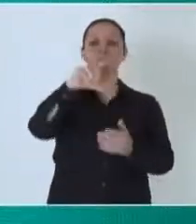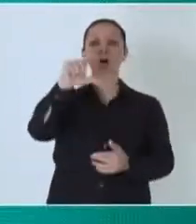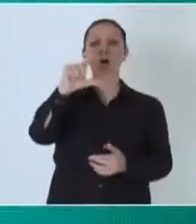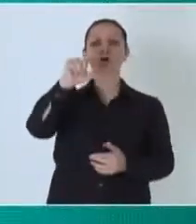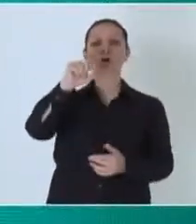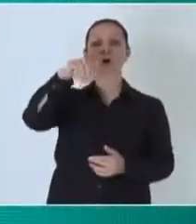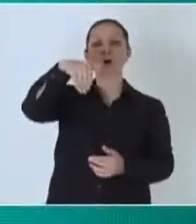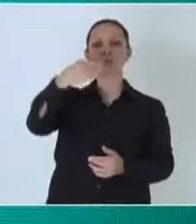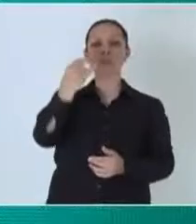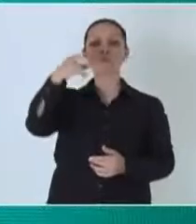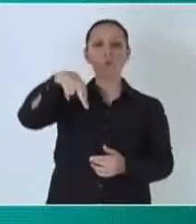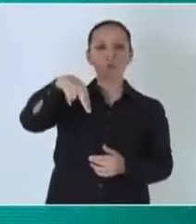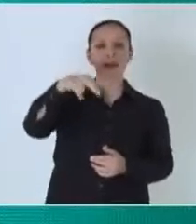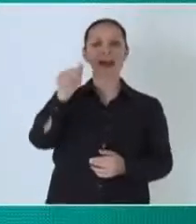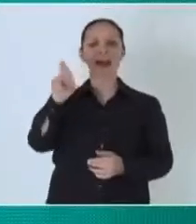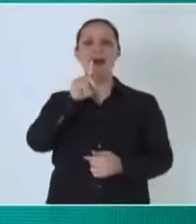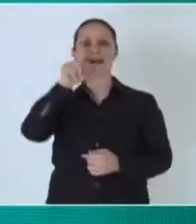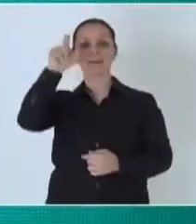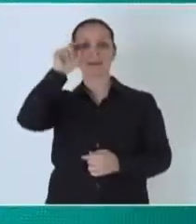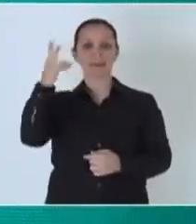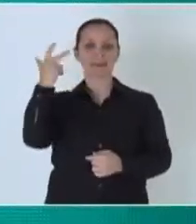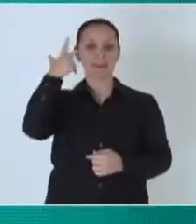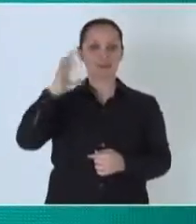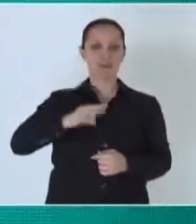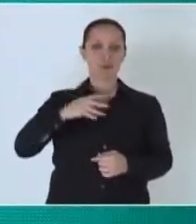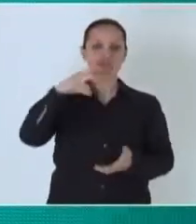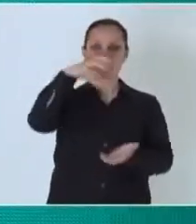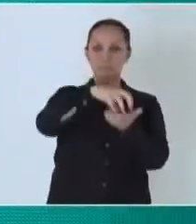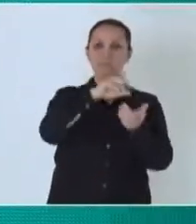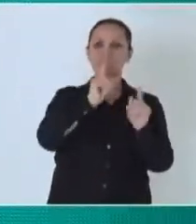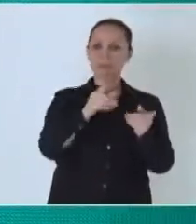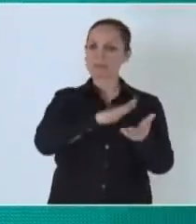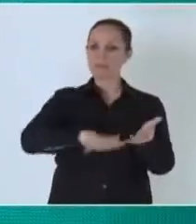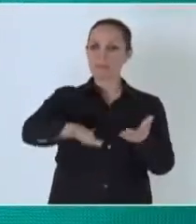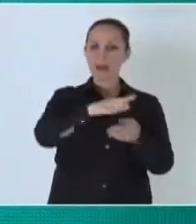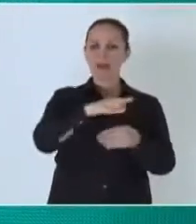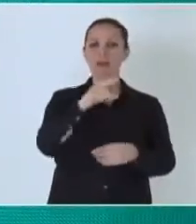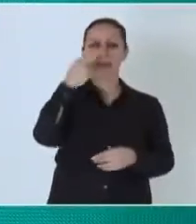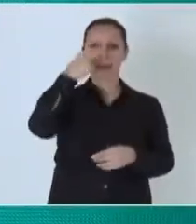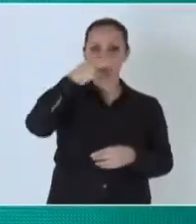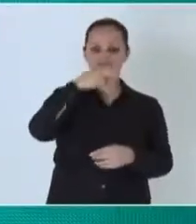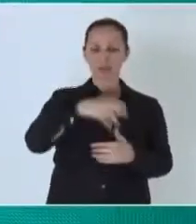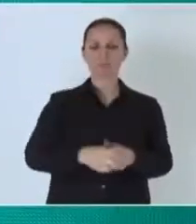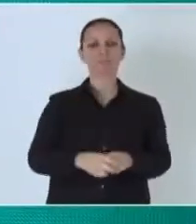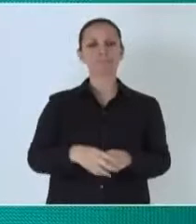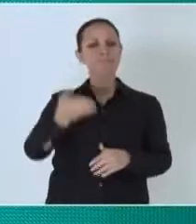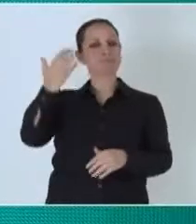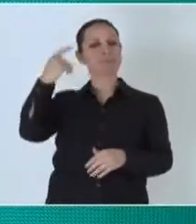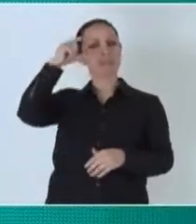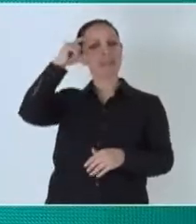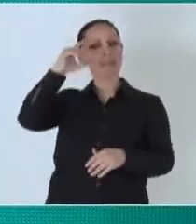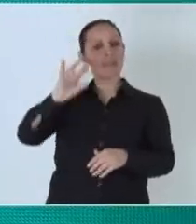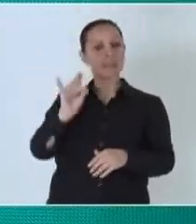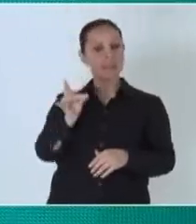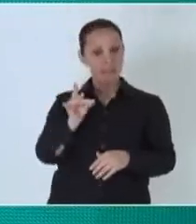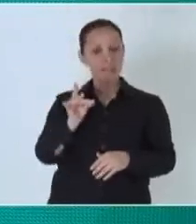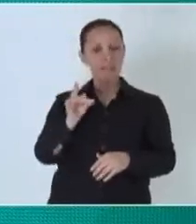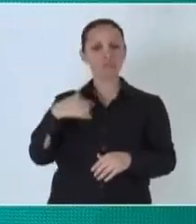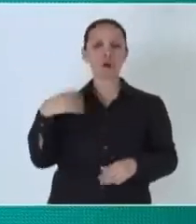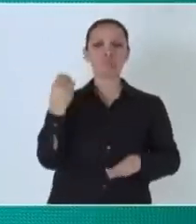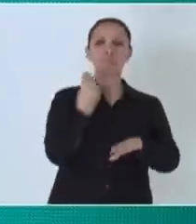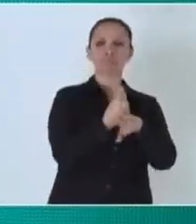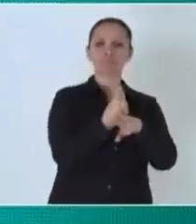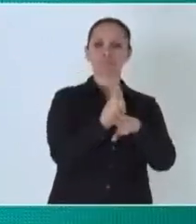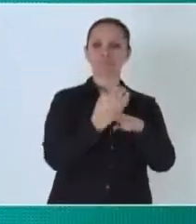cultural que hace 18 años también se encuentra ubicado en el barrio de almagro el 10 de diciembre asumí mi gestión como comunera